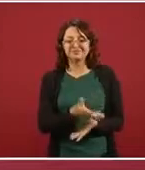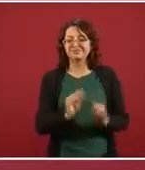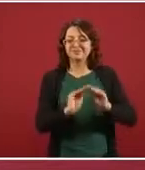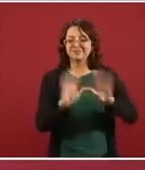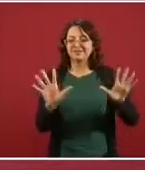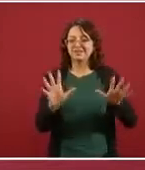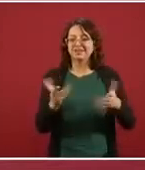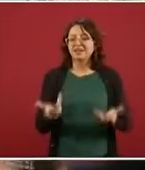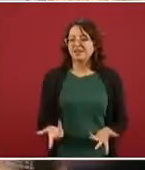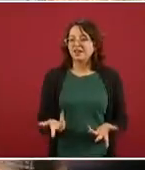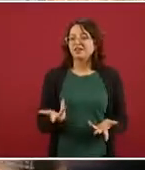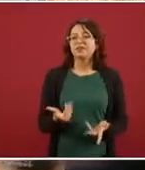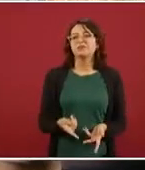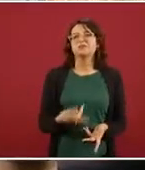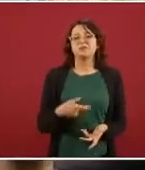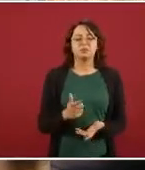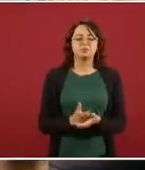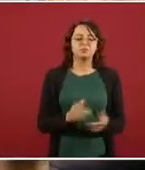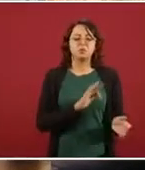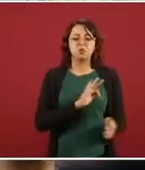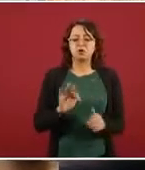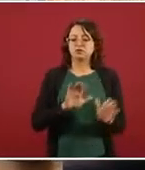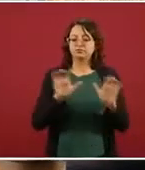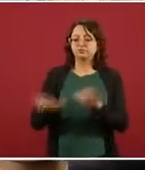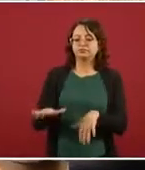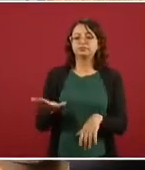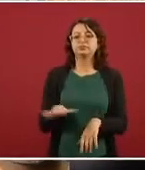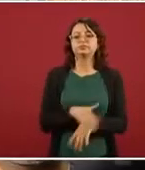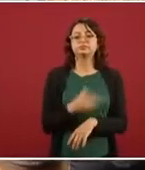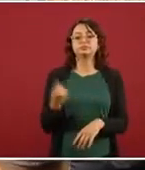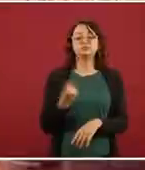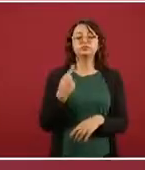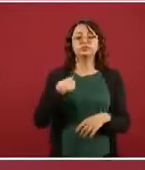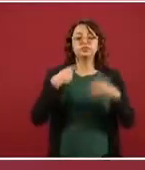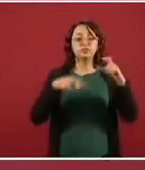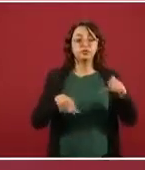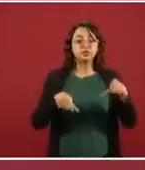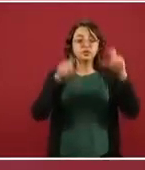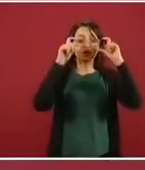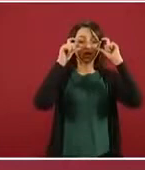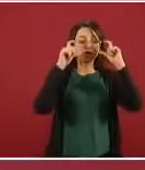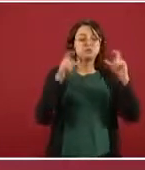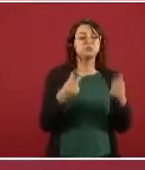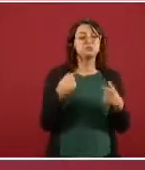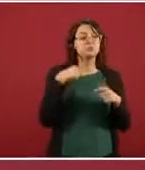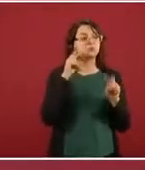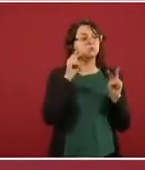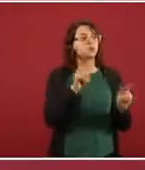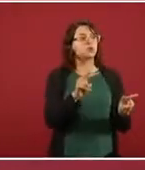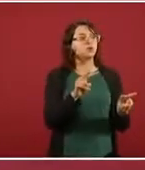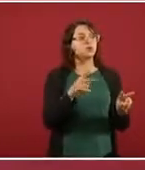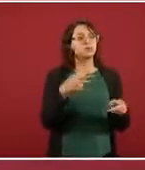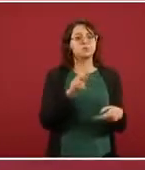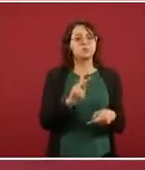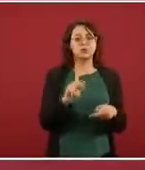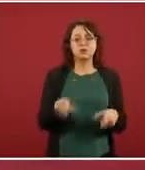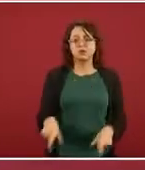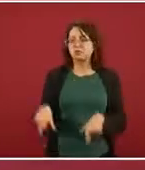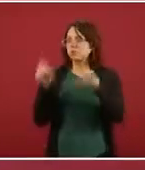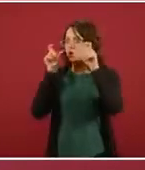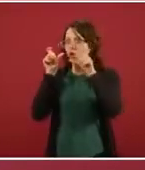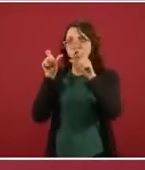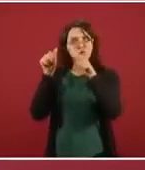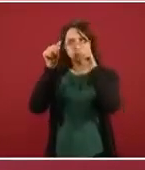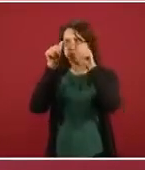con la limitación, porque yo puedo usar anteojos y veo perfectamente, pero si uso anteojos y